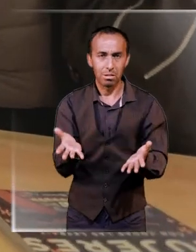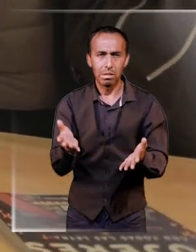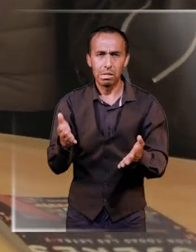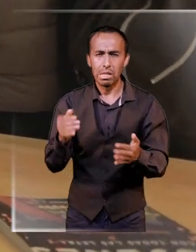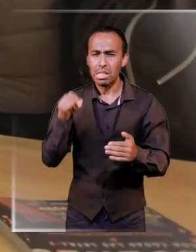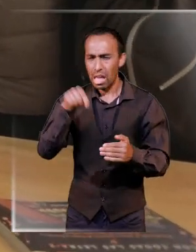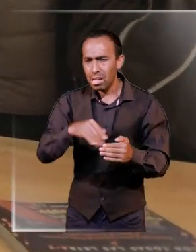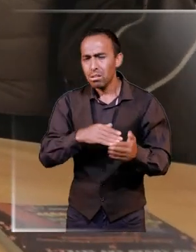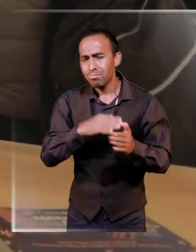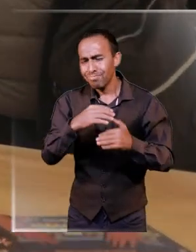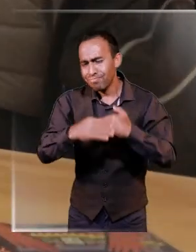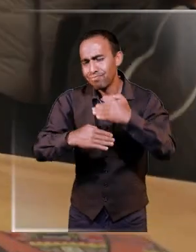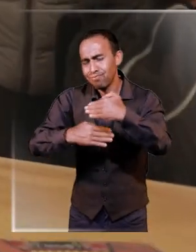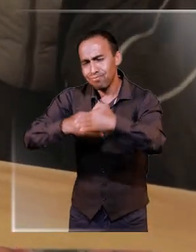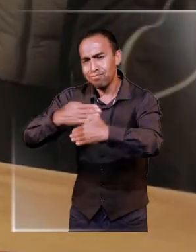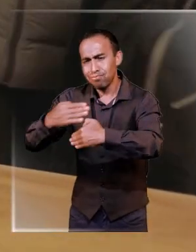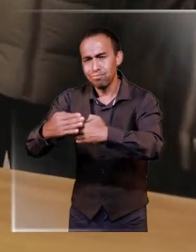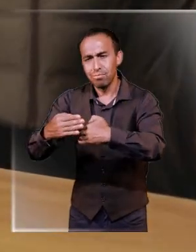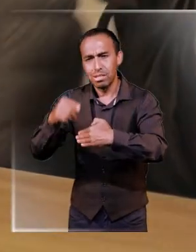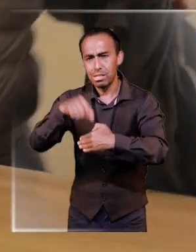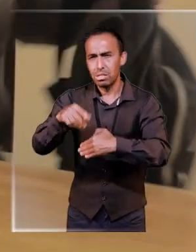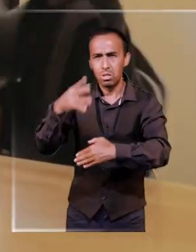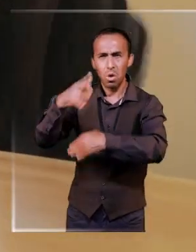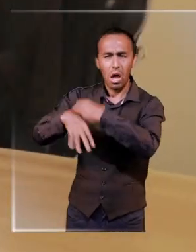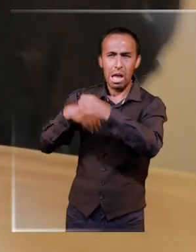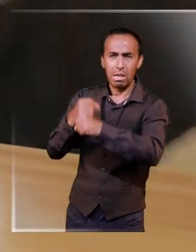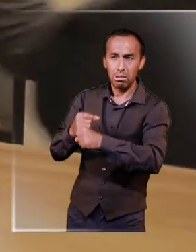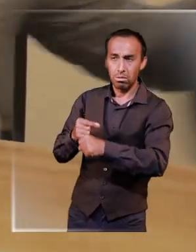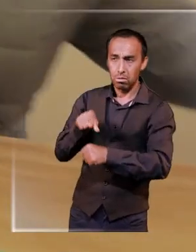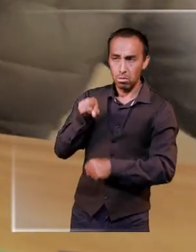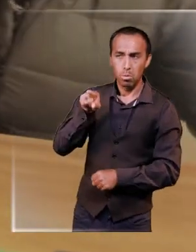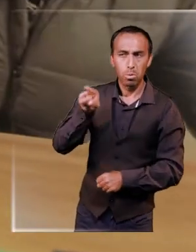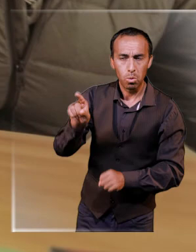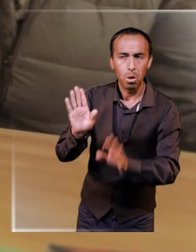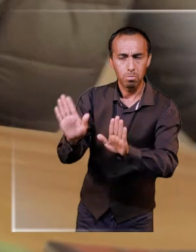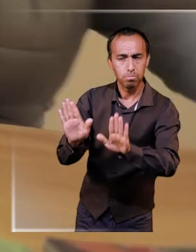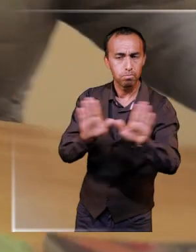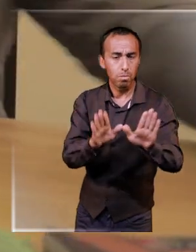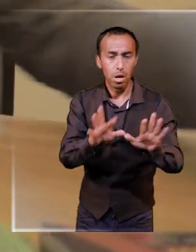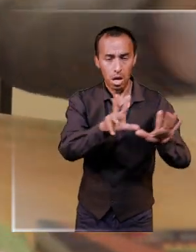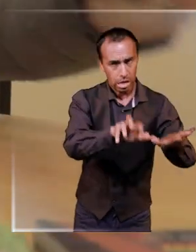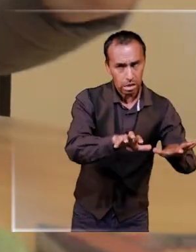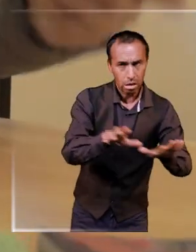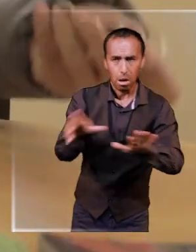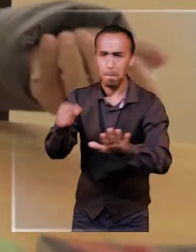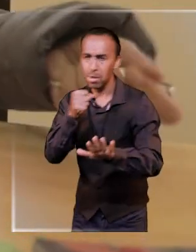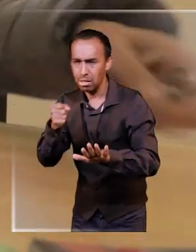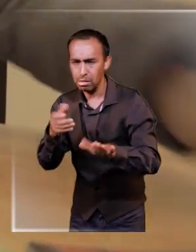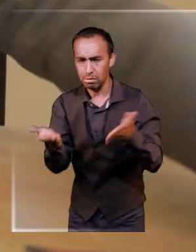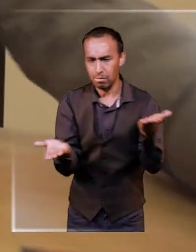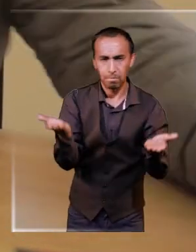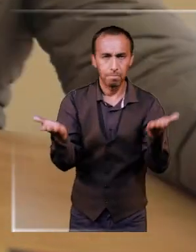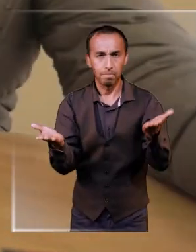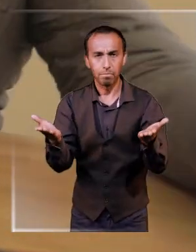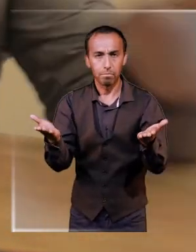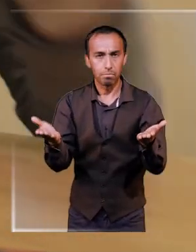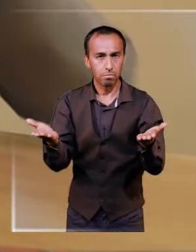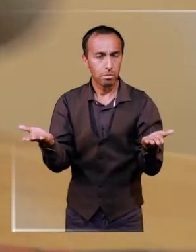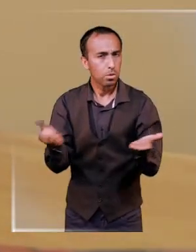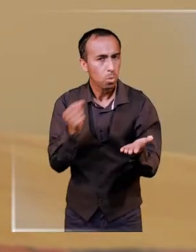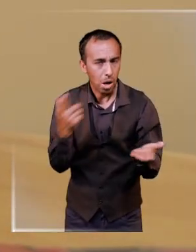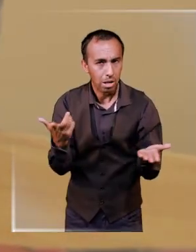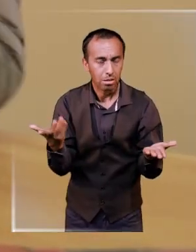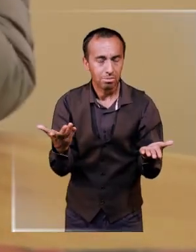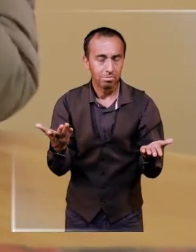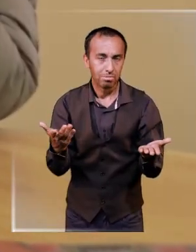tránsito. En esos años era como que o eres periodista o vas a escribir. O sea, vas a ejercer el periodismo o no. Pero la verdad es que hoy en